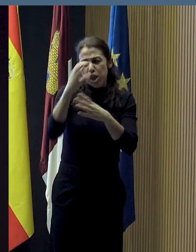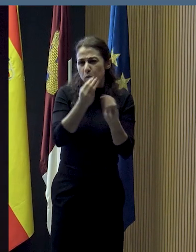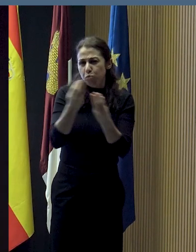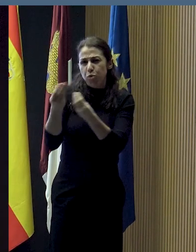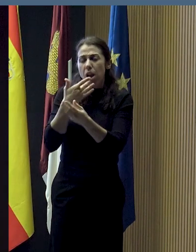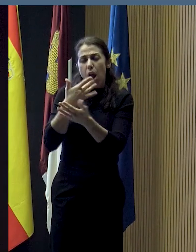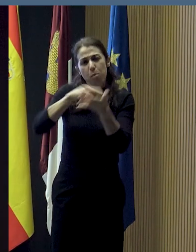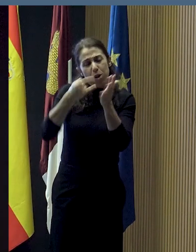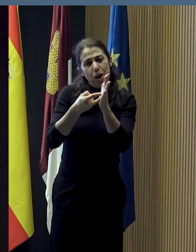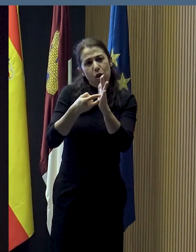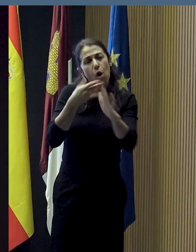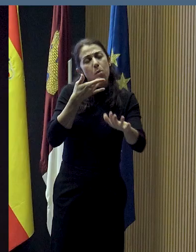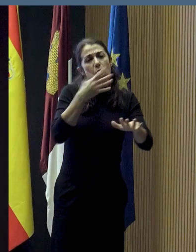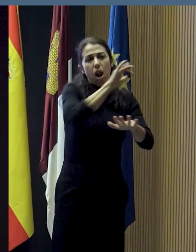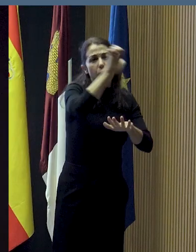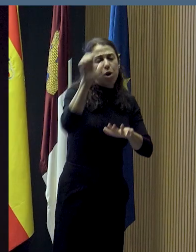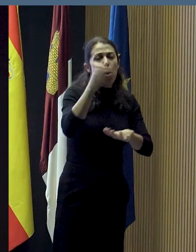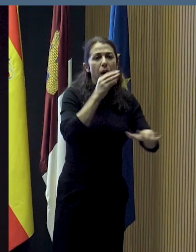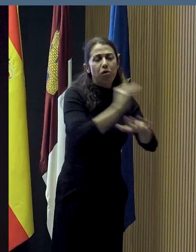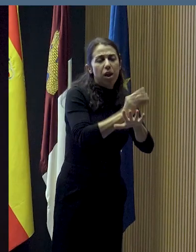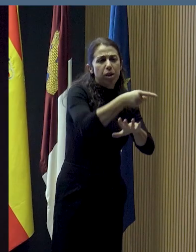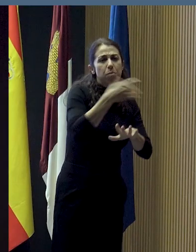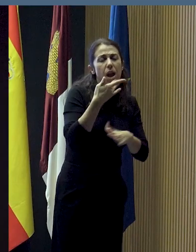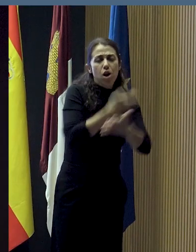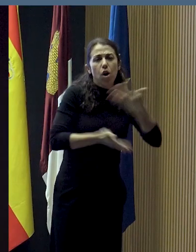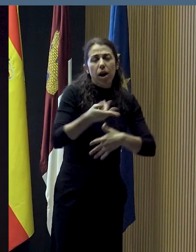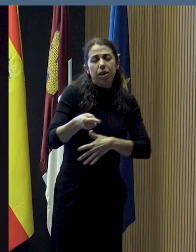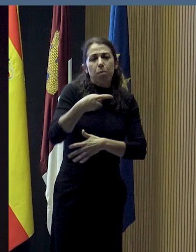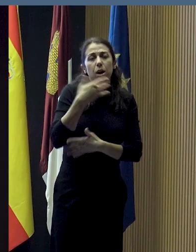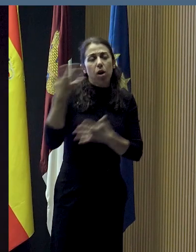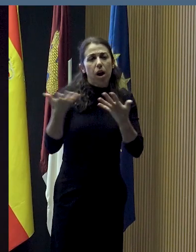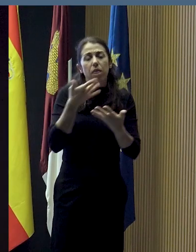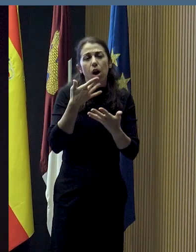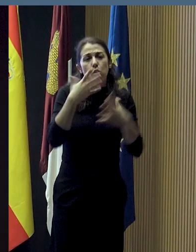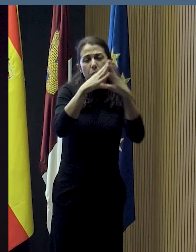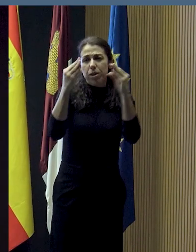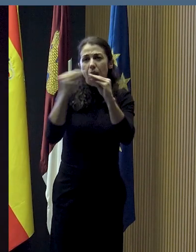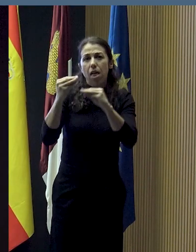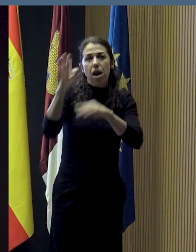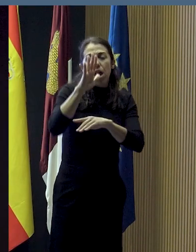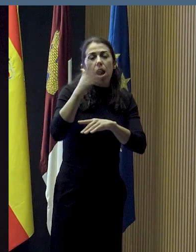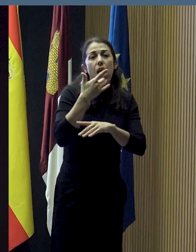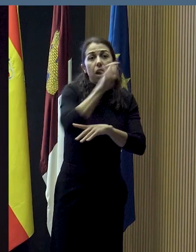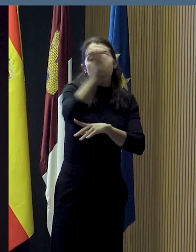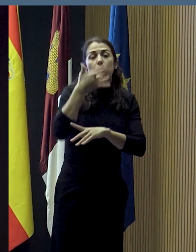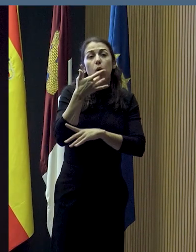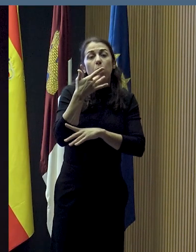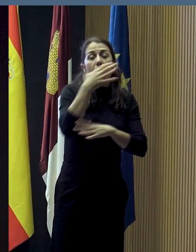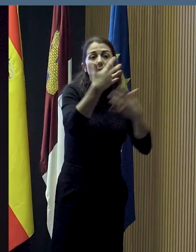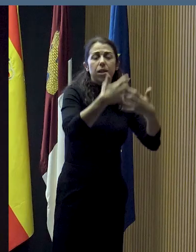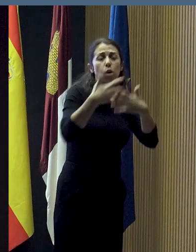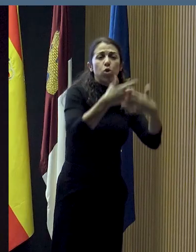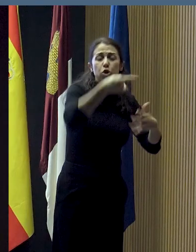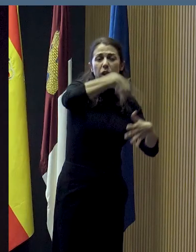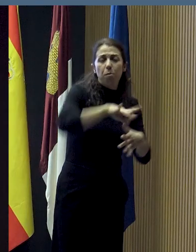también en proyectos financiados por la Unión Europea y colabora activamente con universidades internacionales como la de Pensilvania,